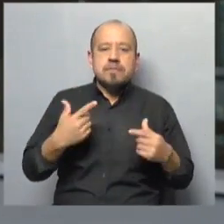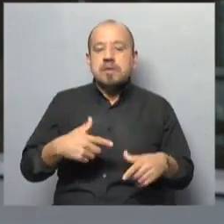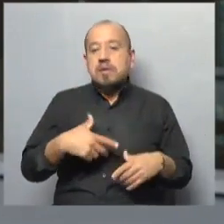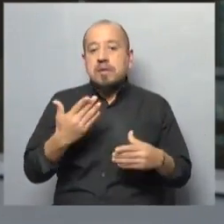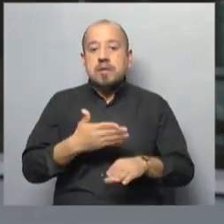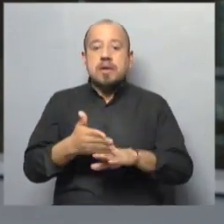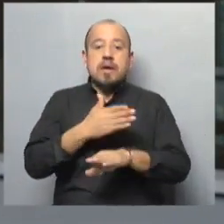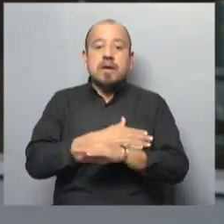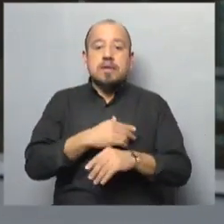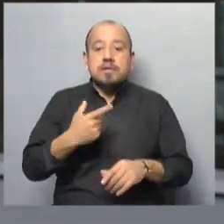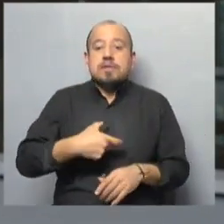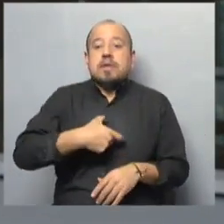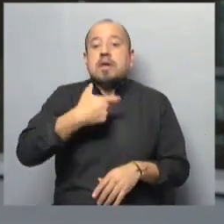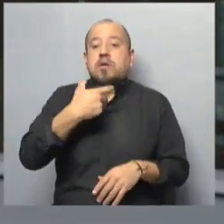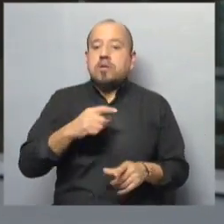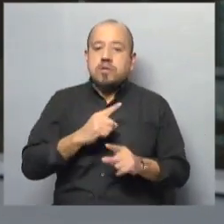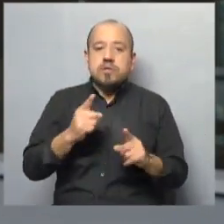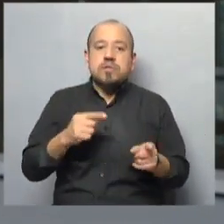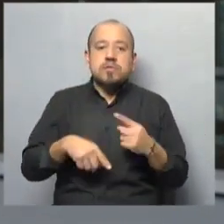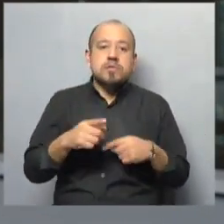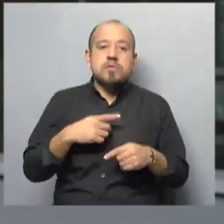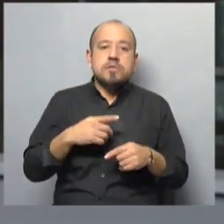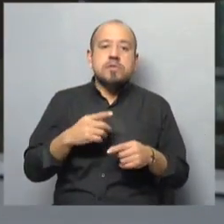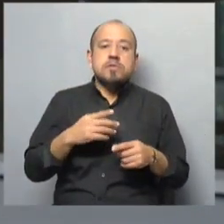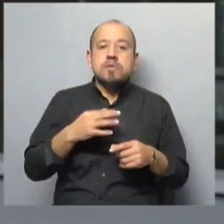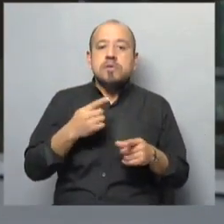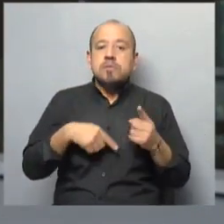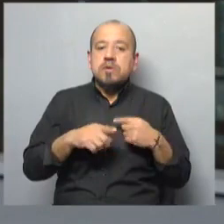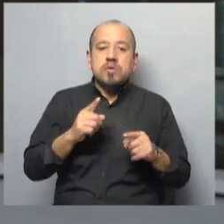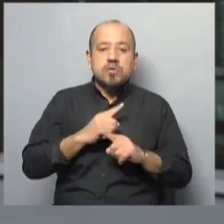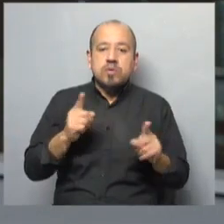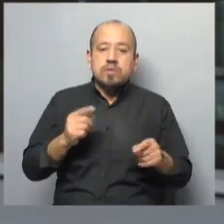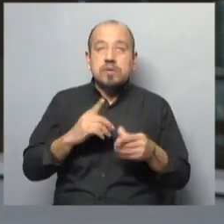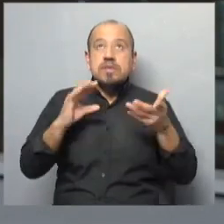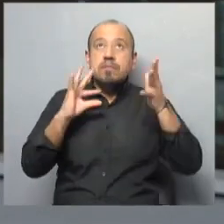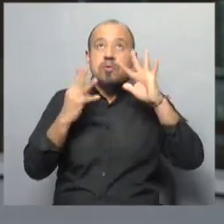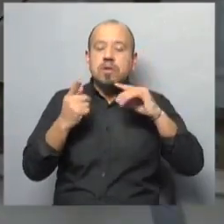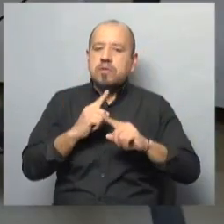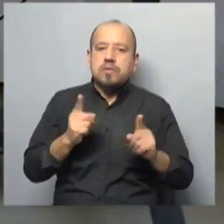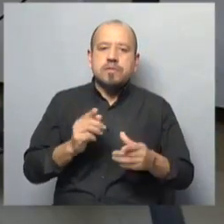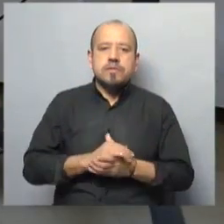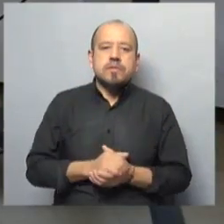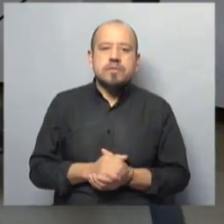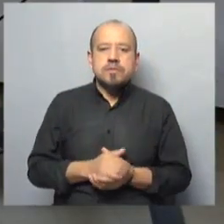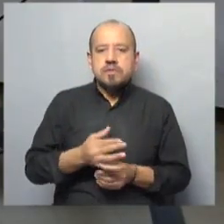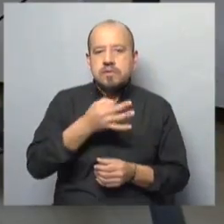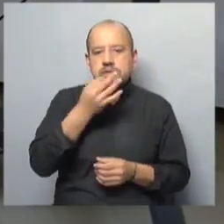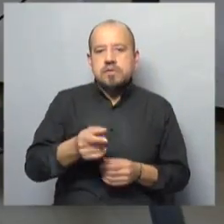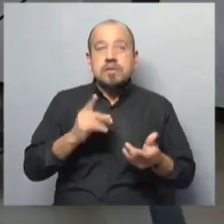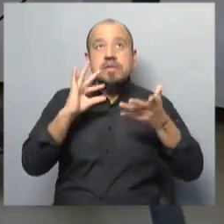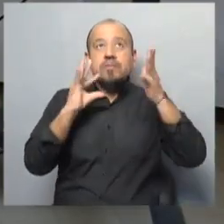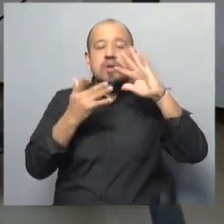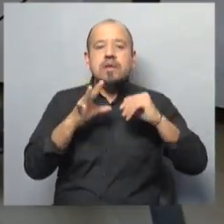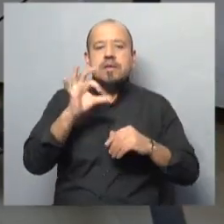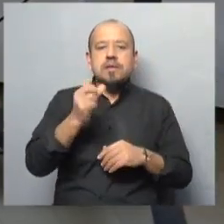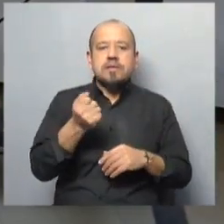que la anteceden, por tanto, va a desmejorar el tiempo, dicen, pero no habrá temporal. Es un dicho popular, el temporal de Santa Rosa,